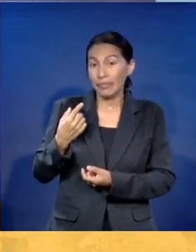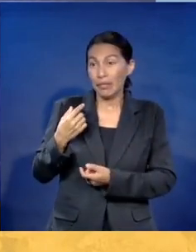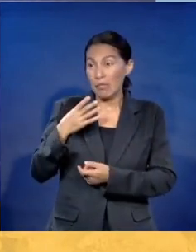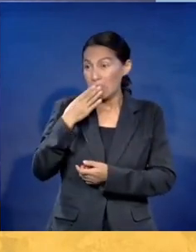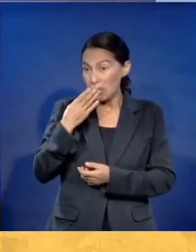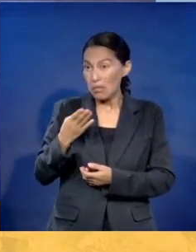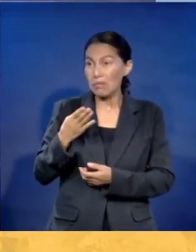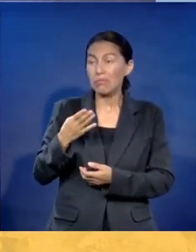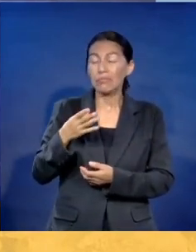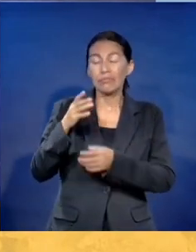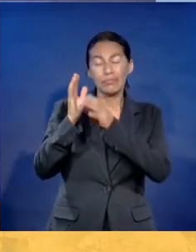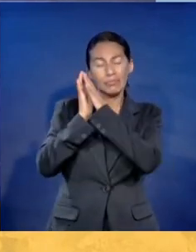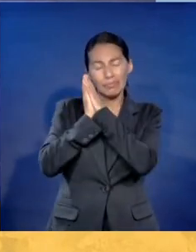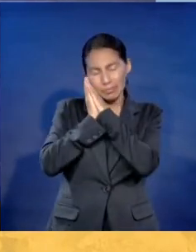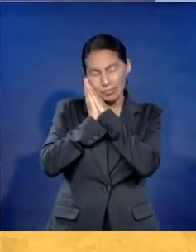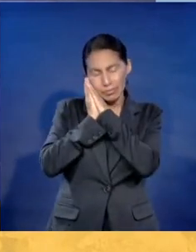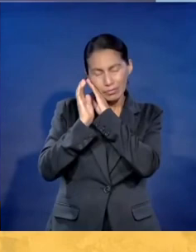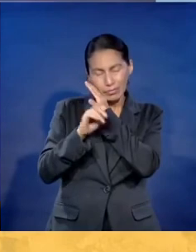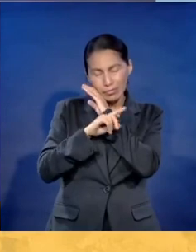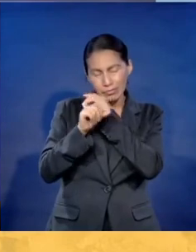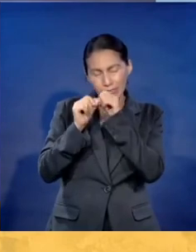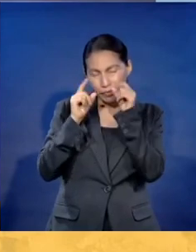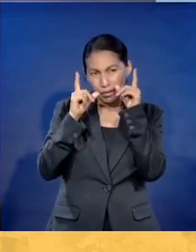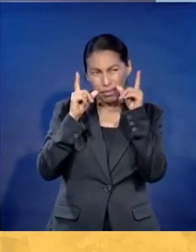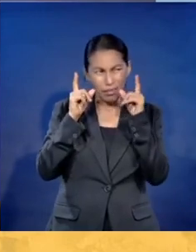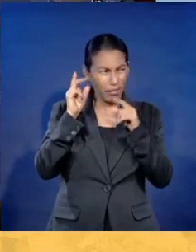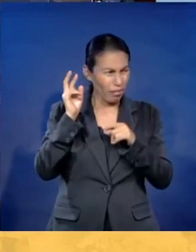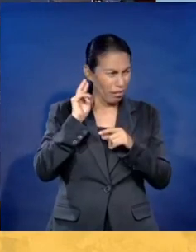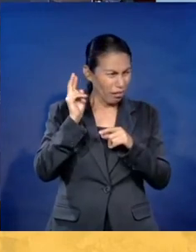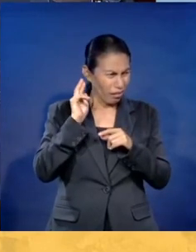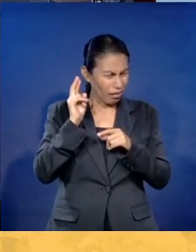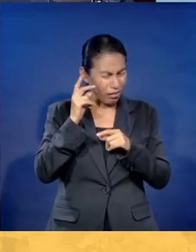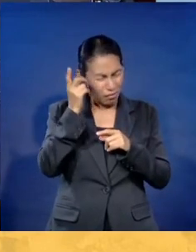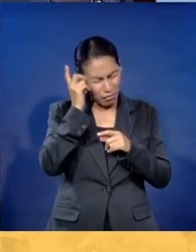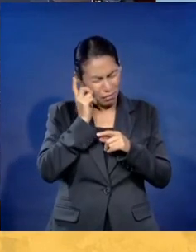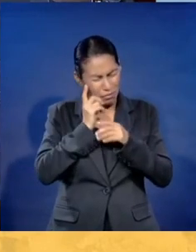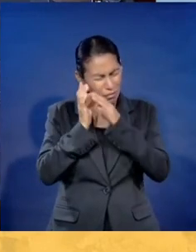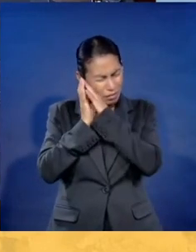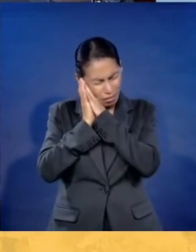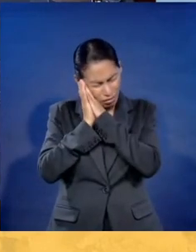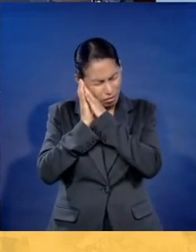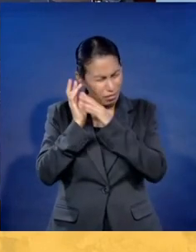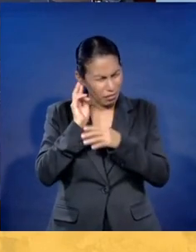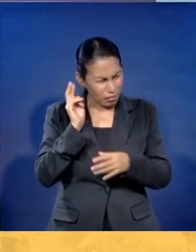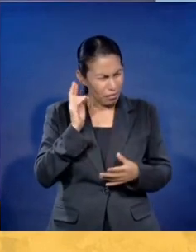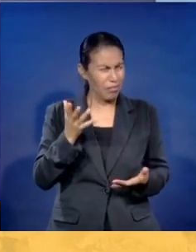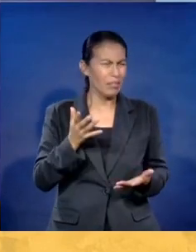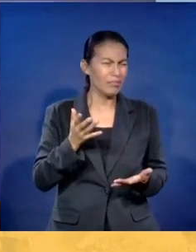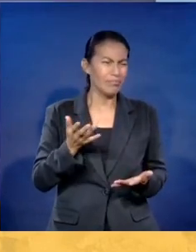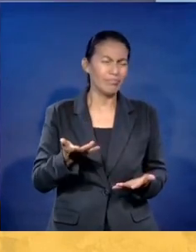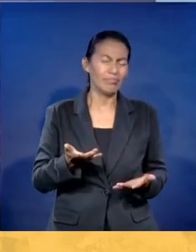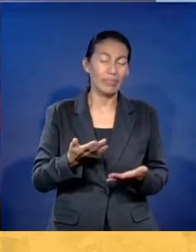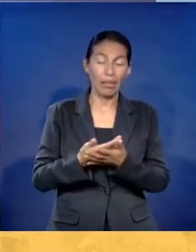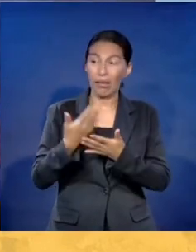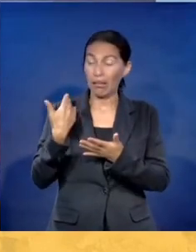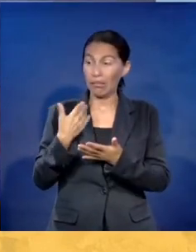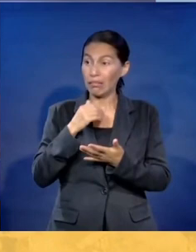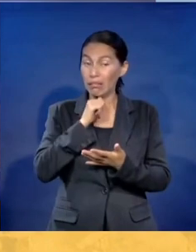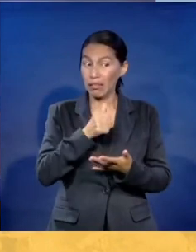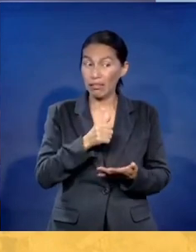tractor Está roncando terrible y tú dices pero antes no lo escuchaba bueno volviste a la realidad